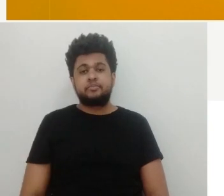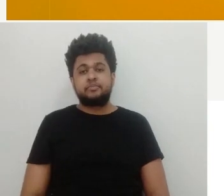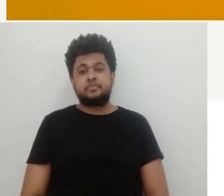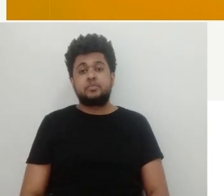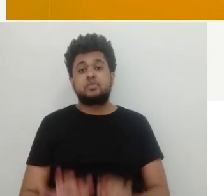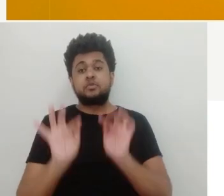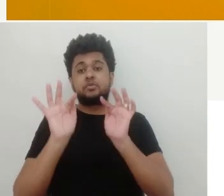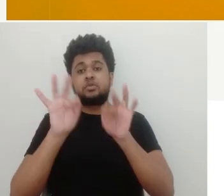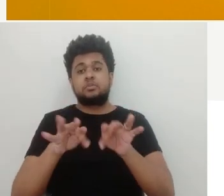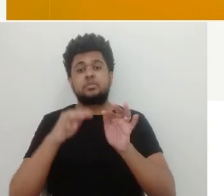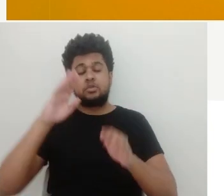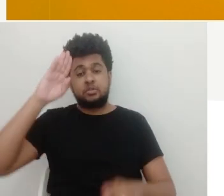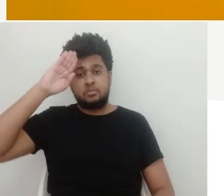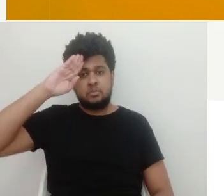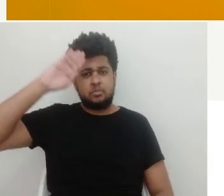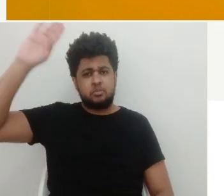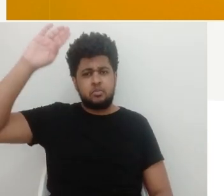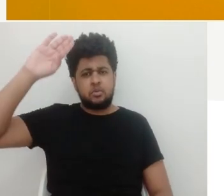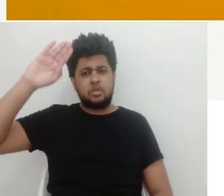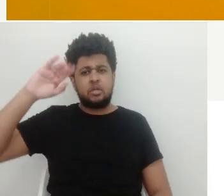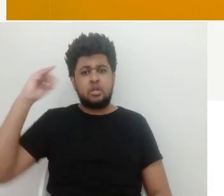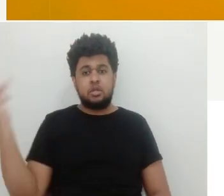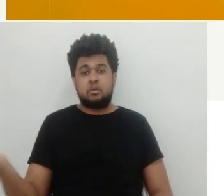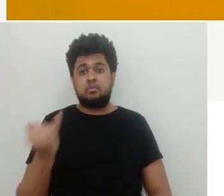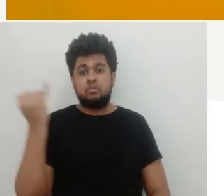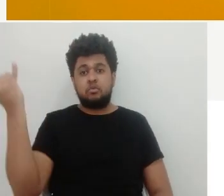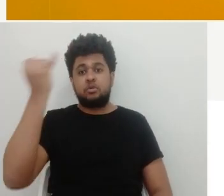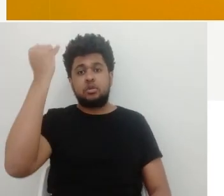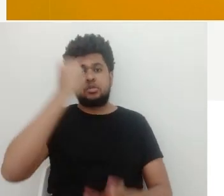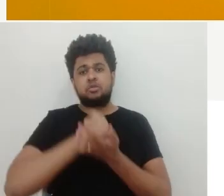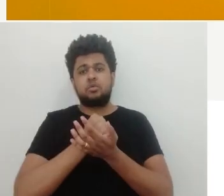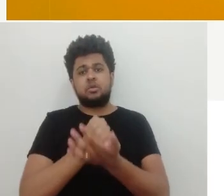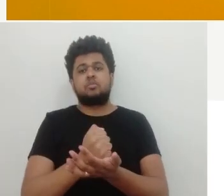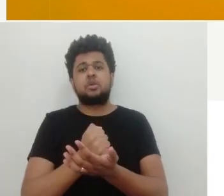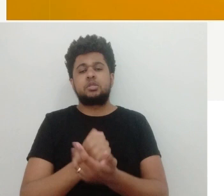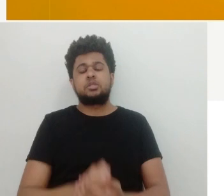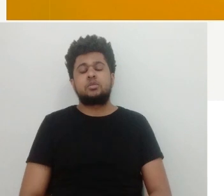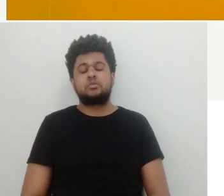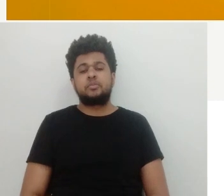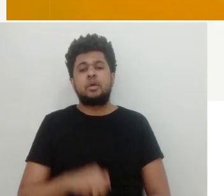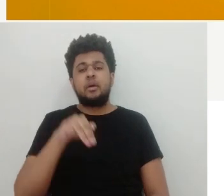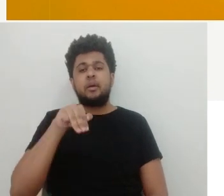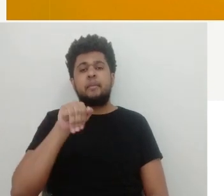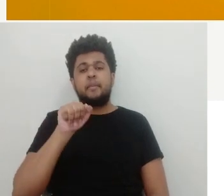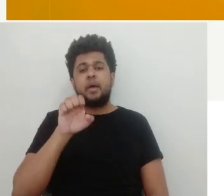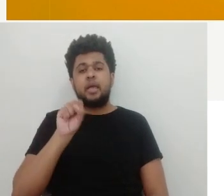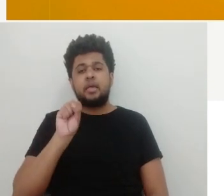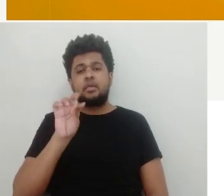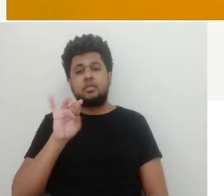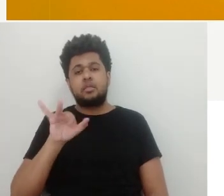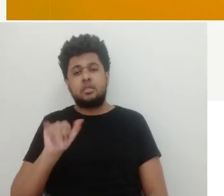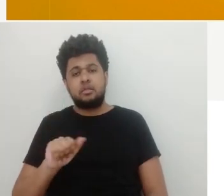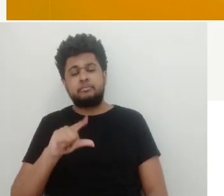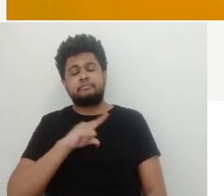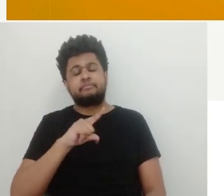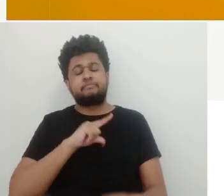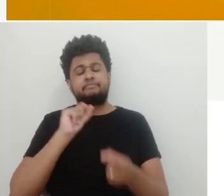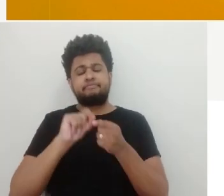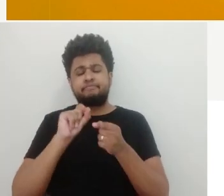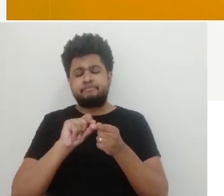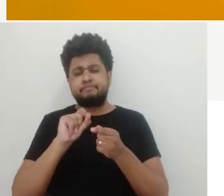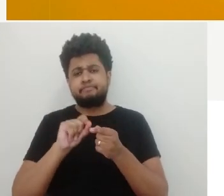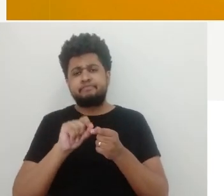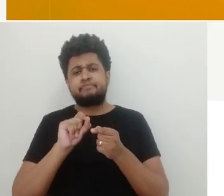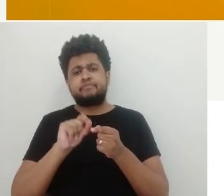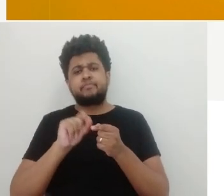hemos vinculado a Claxo, por algunos años pudimos ser parte de un grupo de trabajo y eso fue fundamental